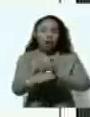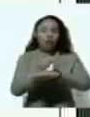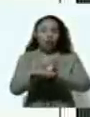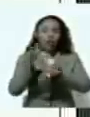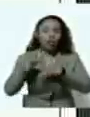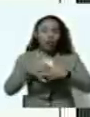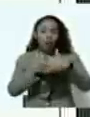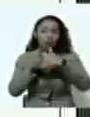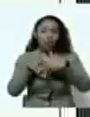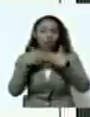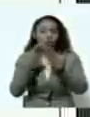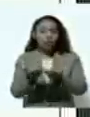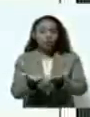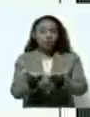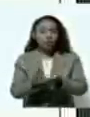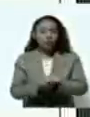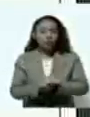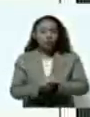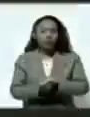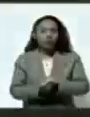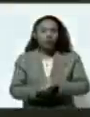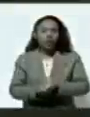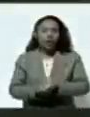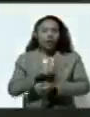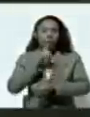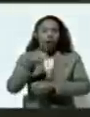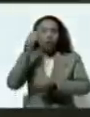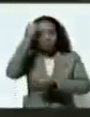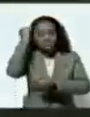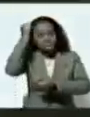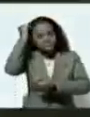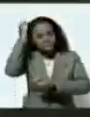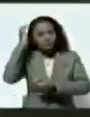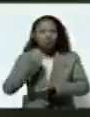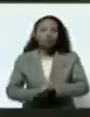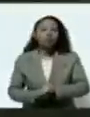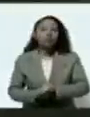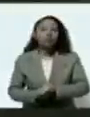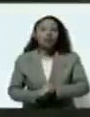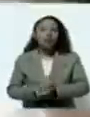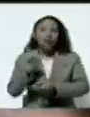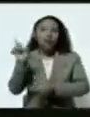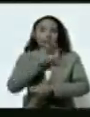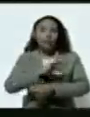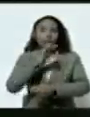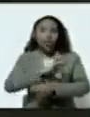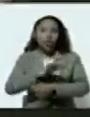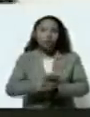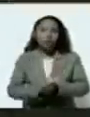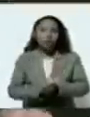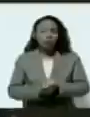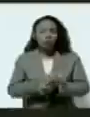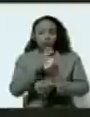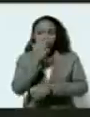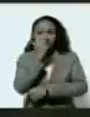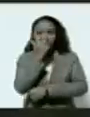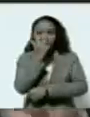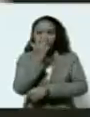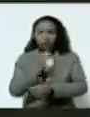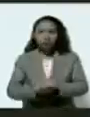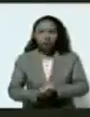y el malvañado, este señor Quiñones. Curiosamente,